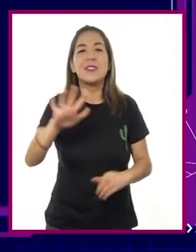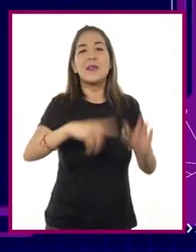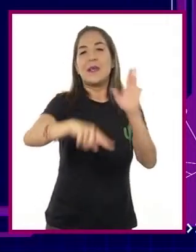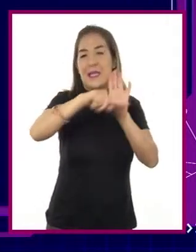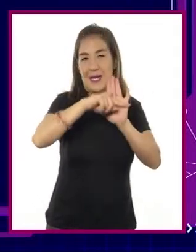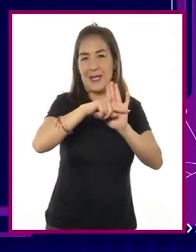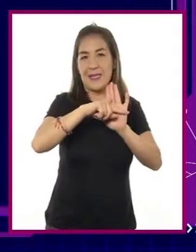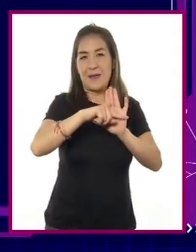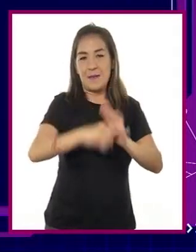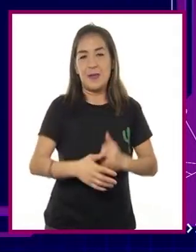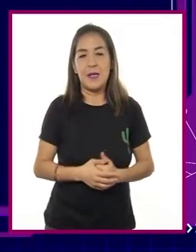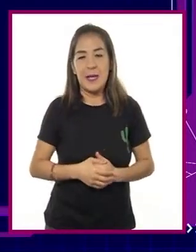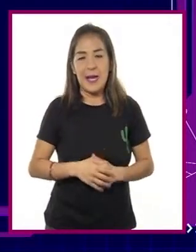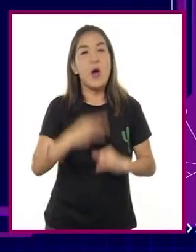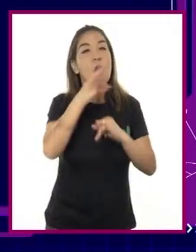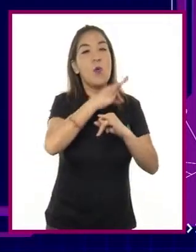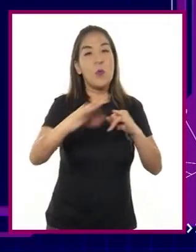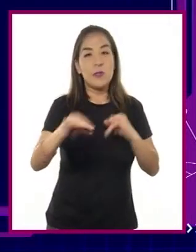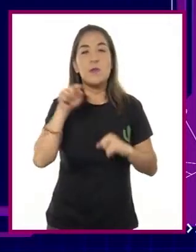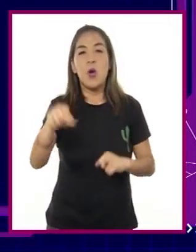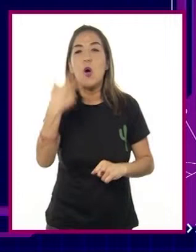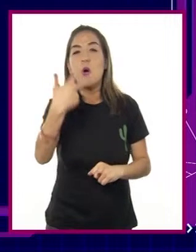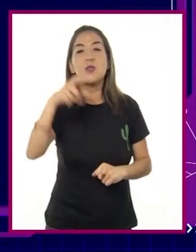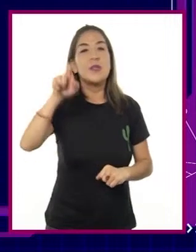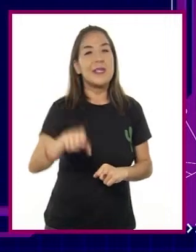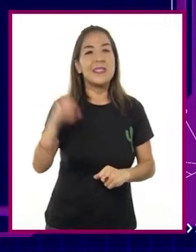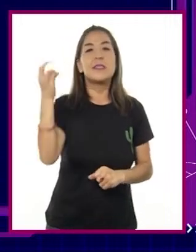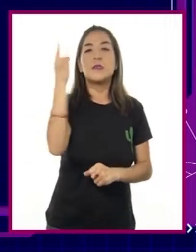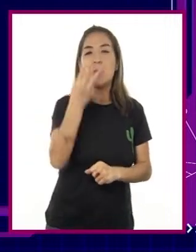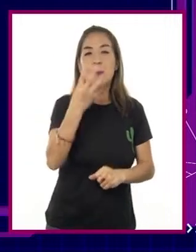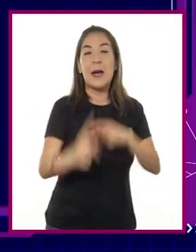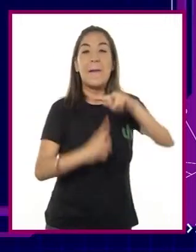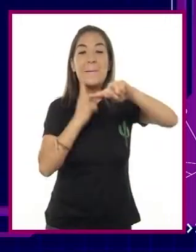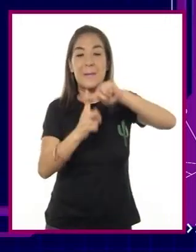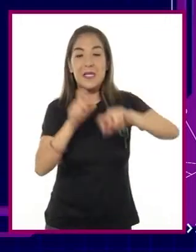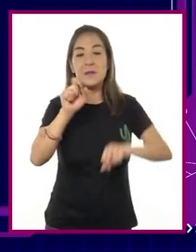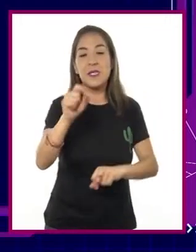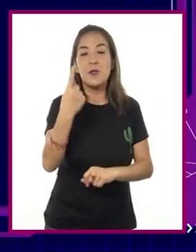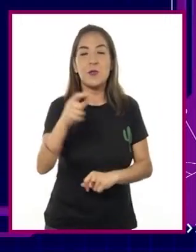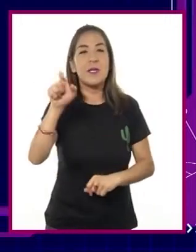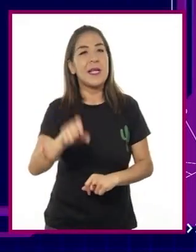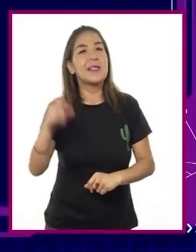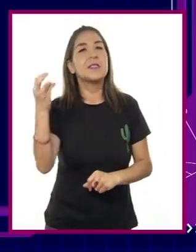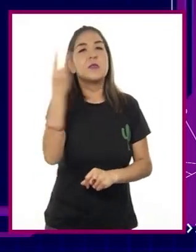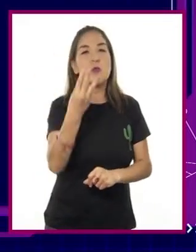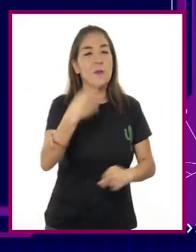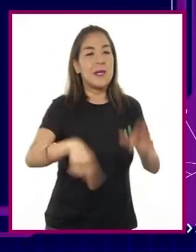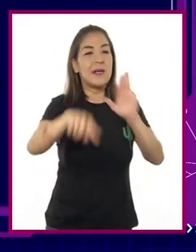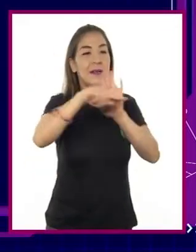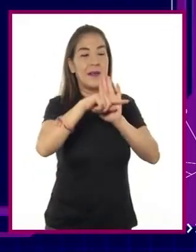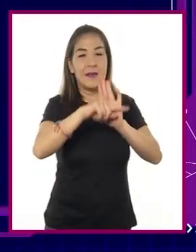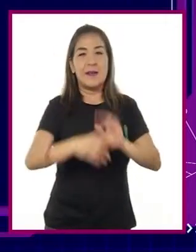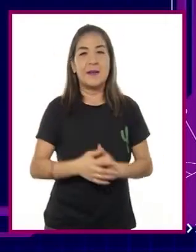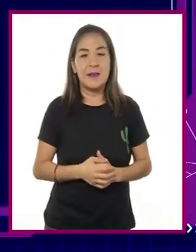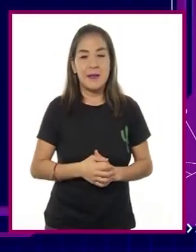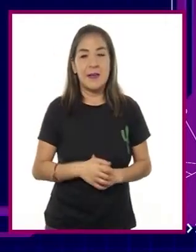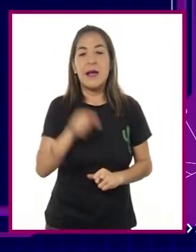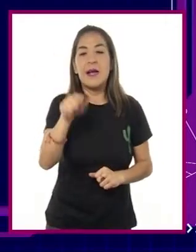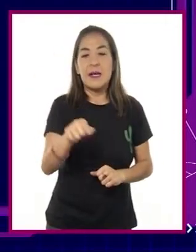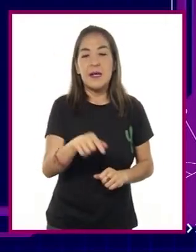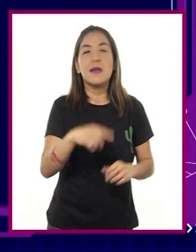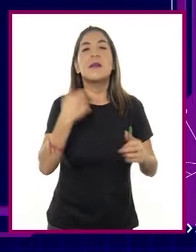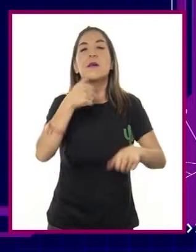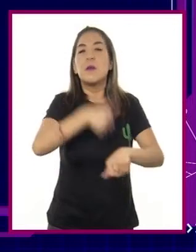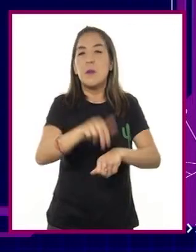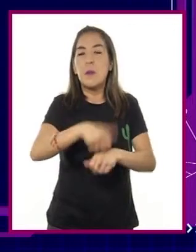negativo. Por último, se encuentran 8x cúbica más 21x cúbica negativa. En este caso, debemos calcular la diferencia entre